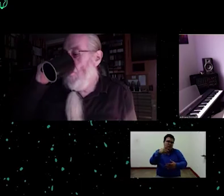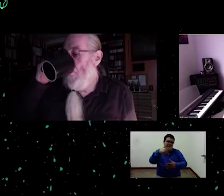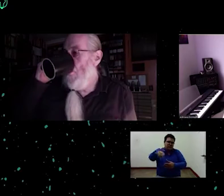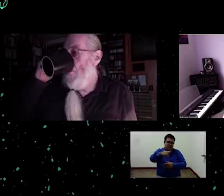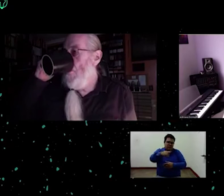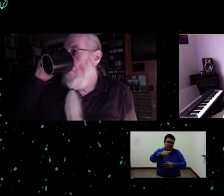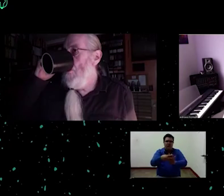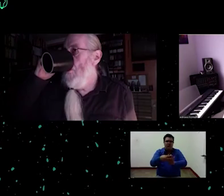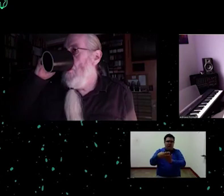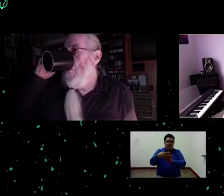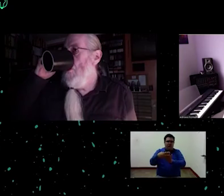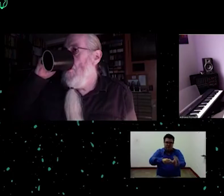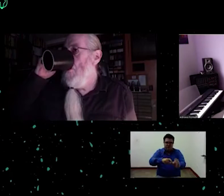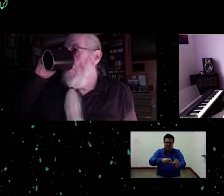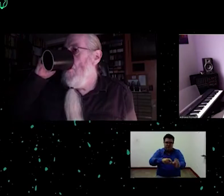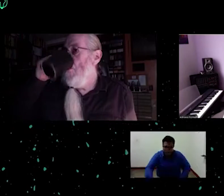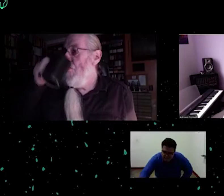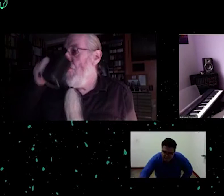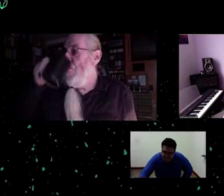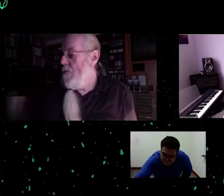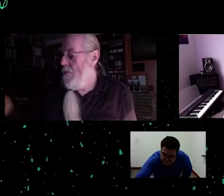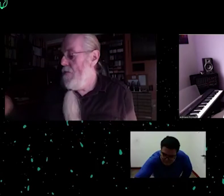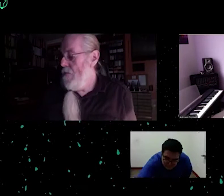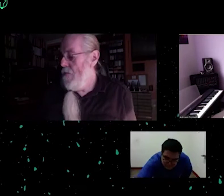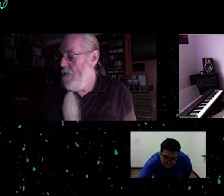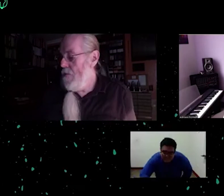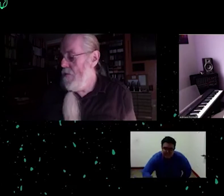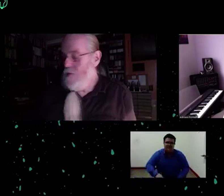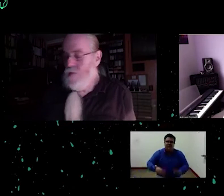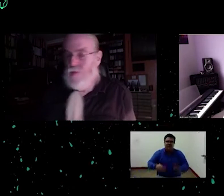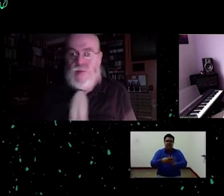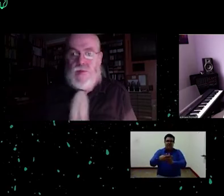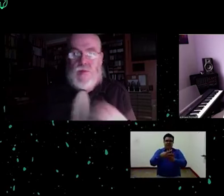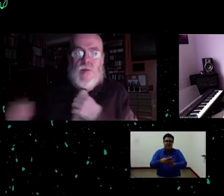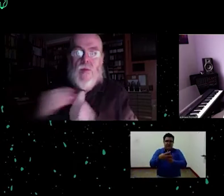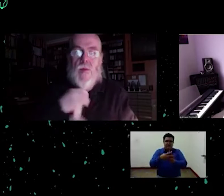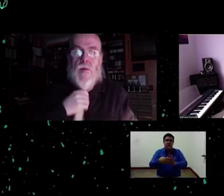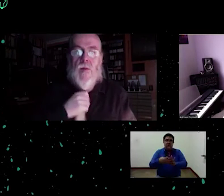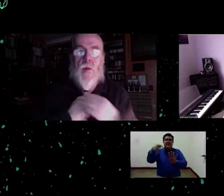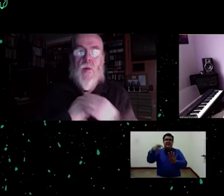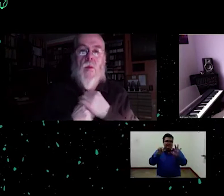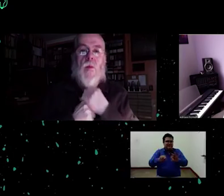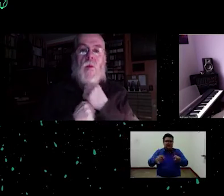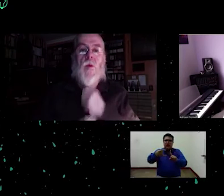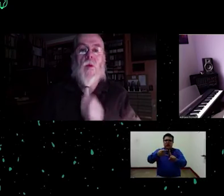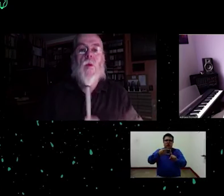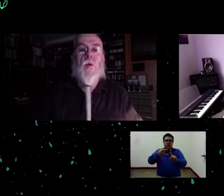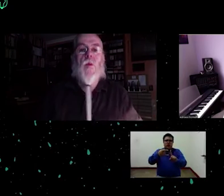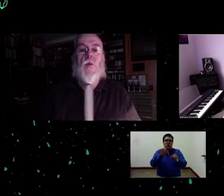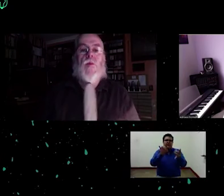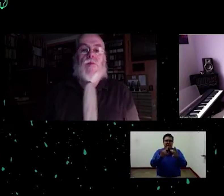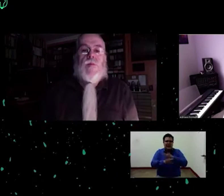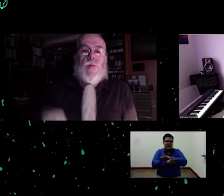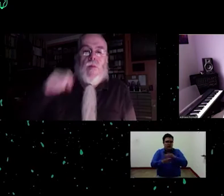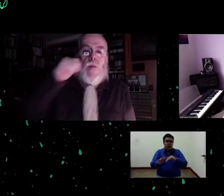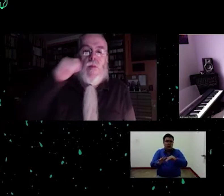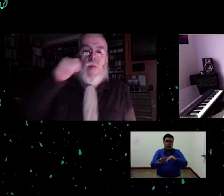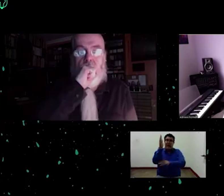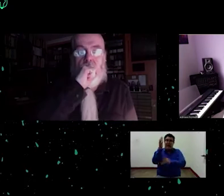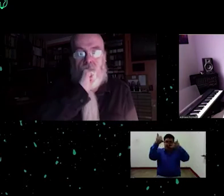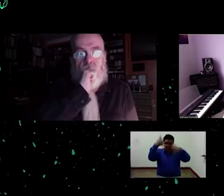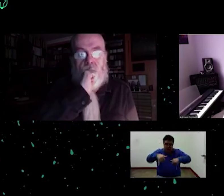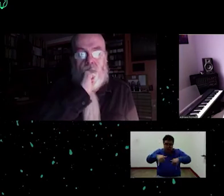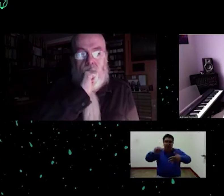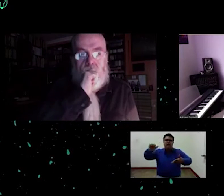Nuevamente les comento, el enlace al formulario estará únicamente disponible en el chat de la sala Zoom durante